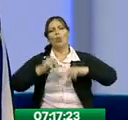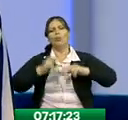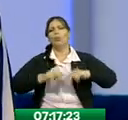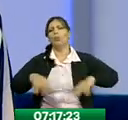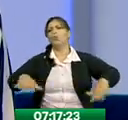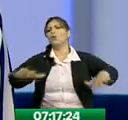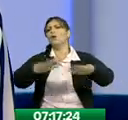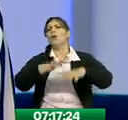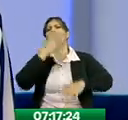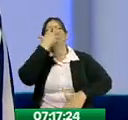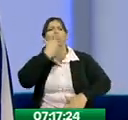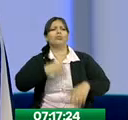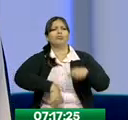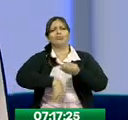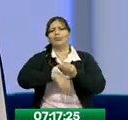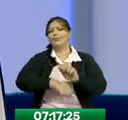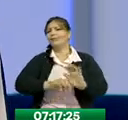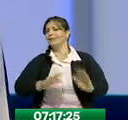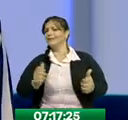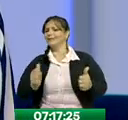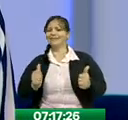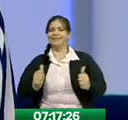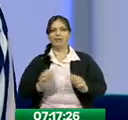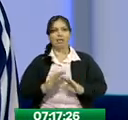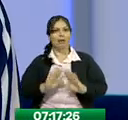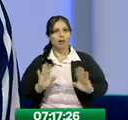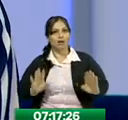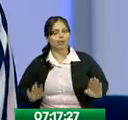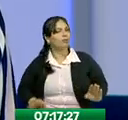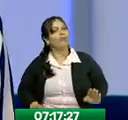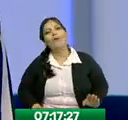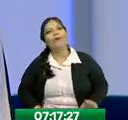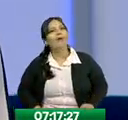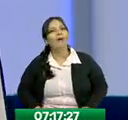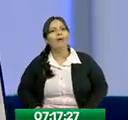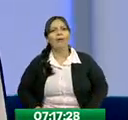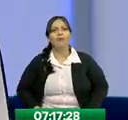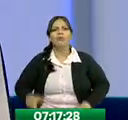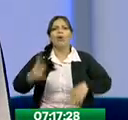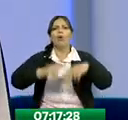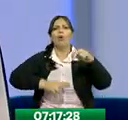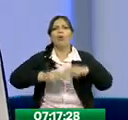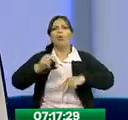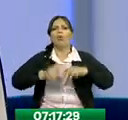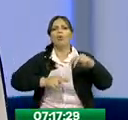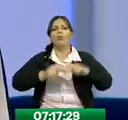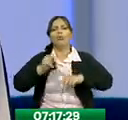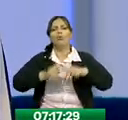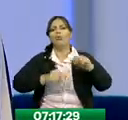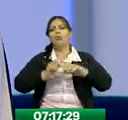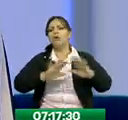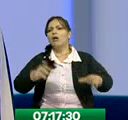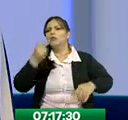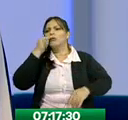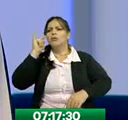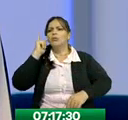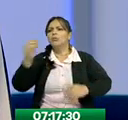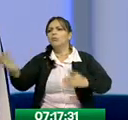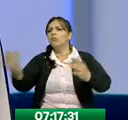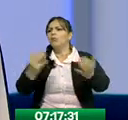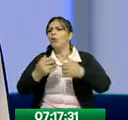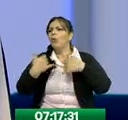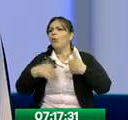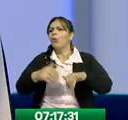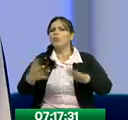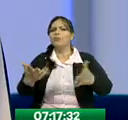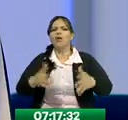Infraestructura bonita o adecuada, sino infraestructura bonita, adecuada y llena de niños, que es el fin del proyecto. El